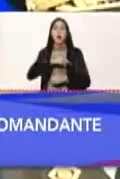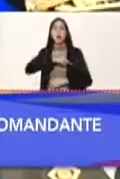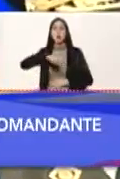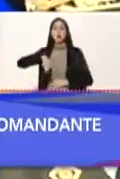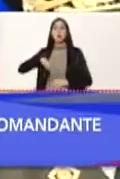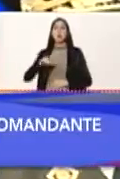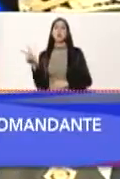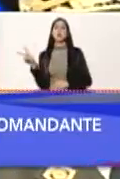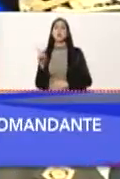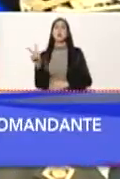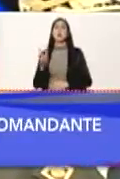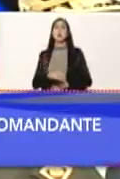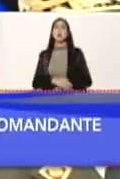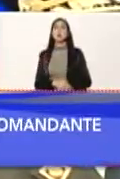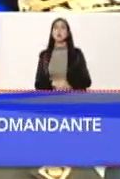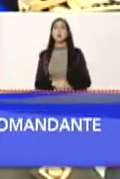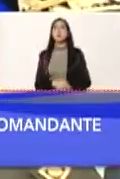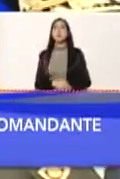Venezuela.